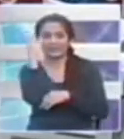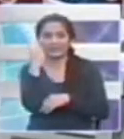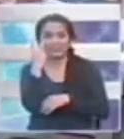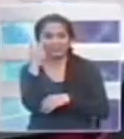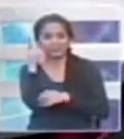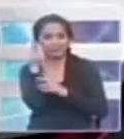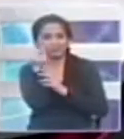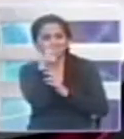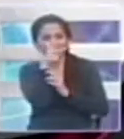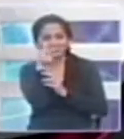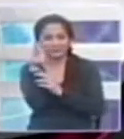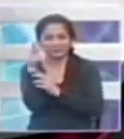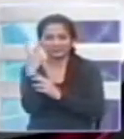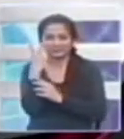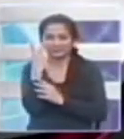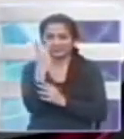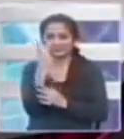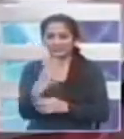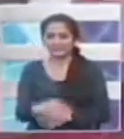a ver.